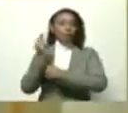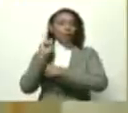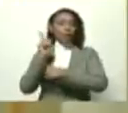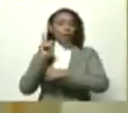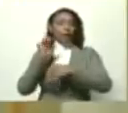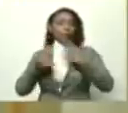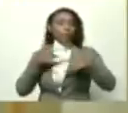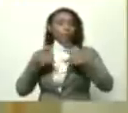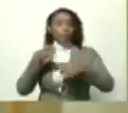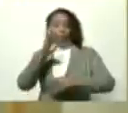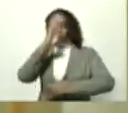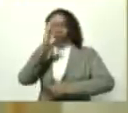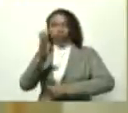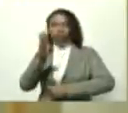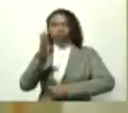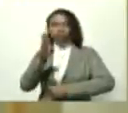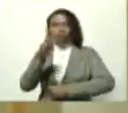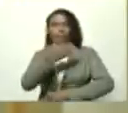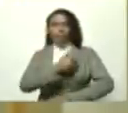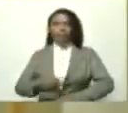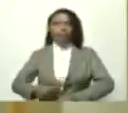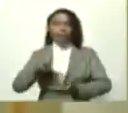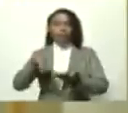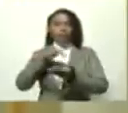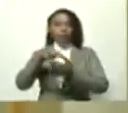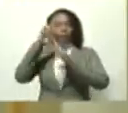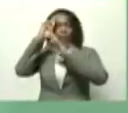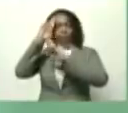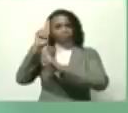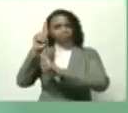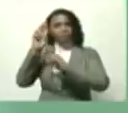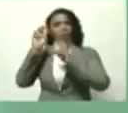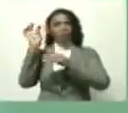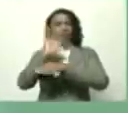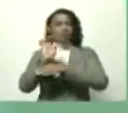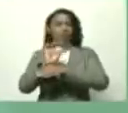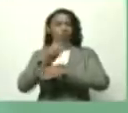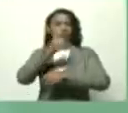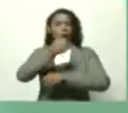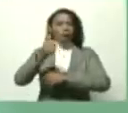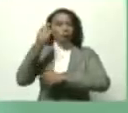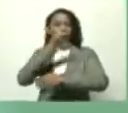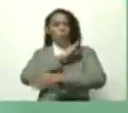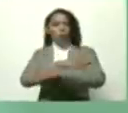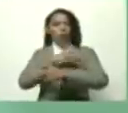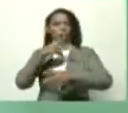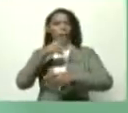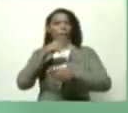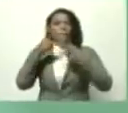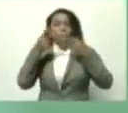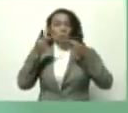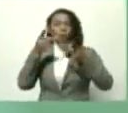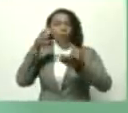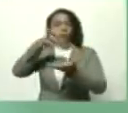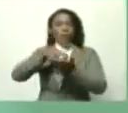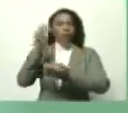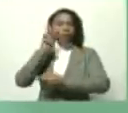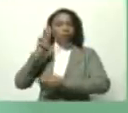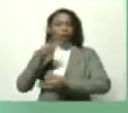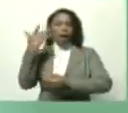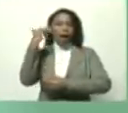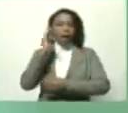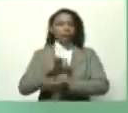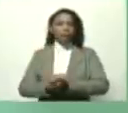que corresponden directamente al Ejecutivo Nacional. Nosotros somos muy respetuosos de las funciones que cada uno de los poderes públicos del Estado venezolano